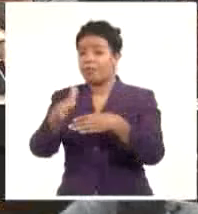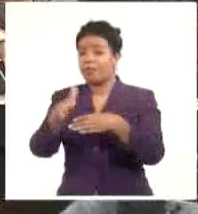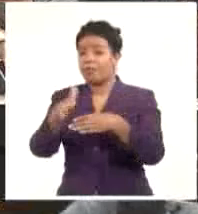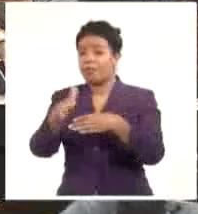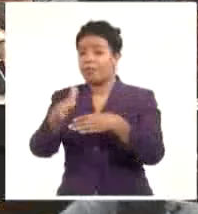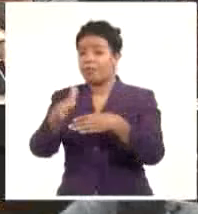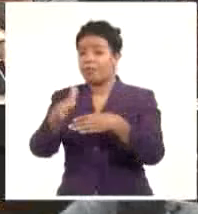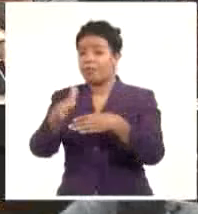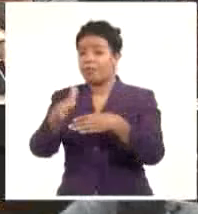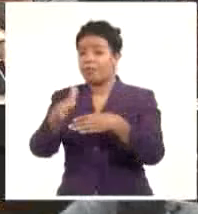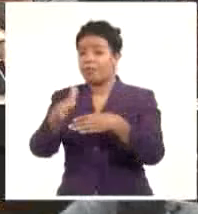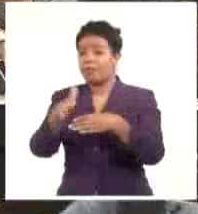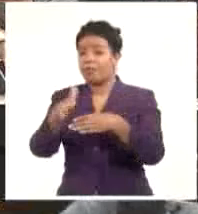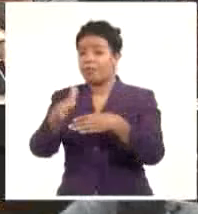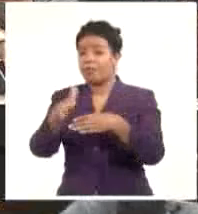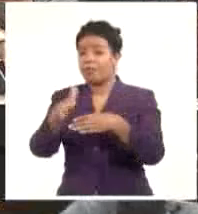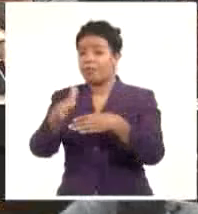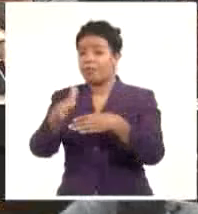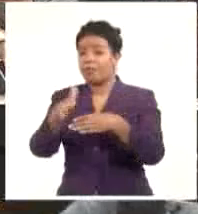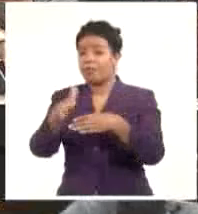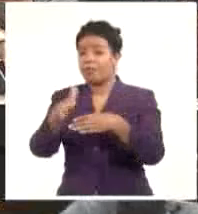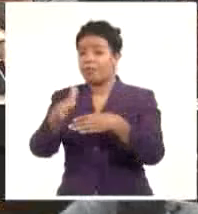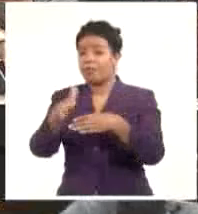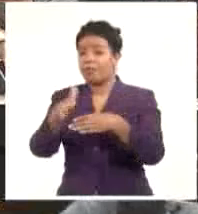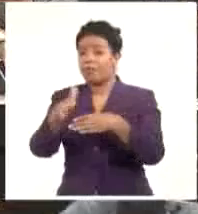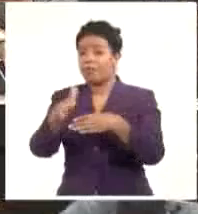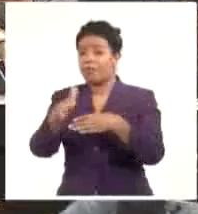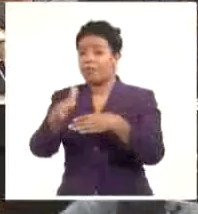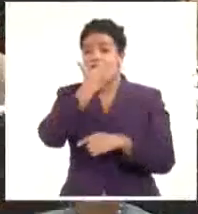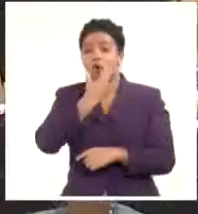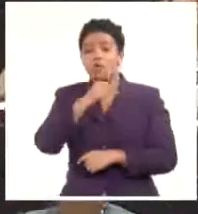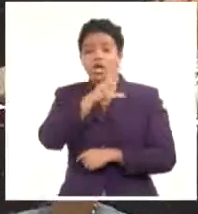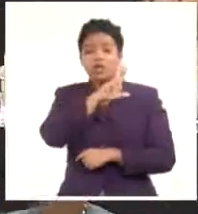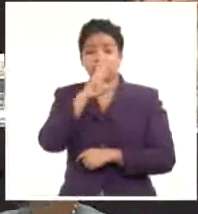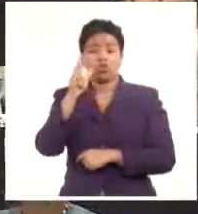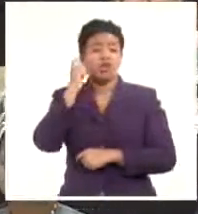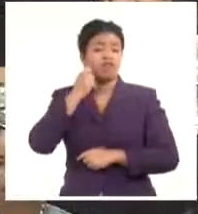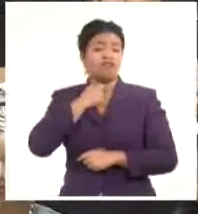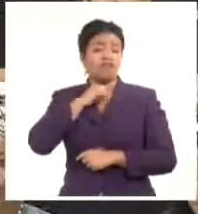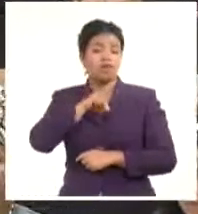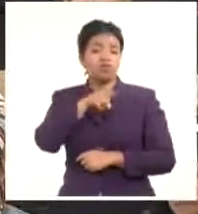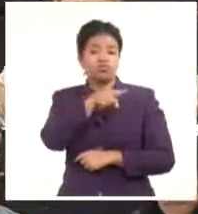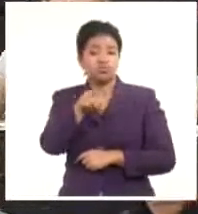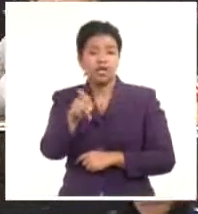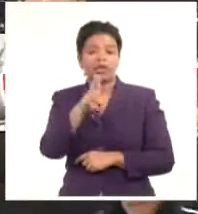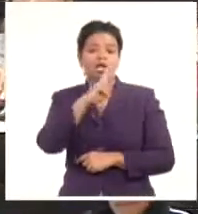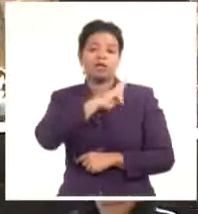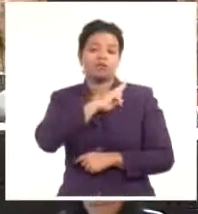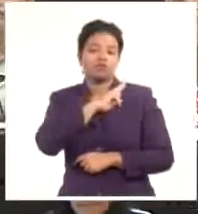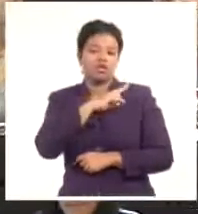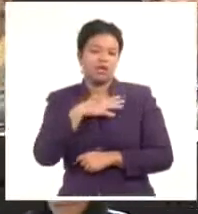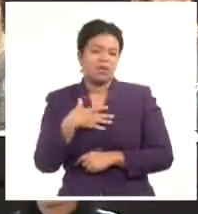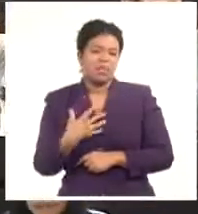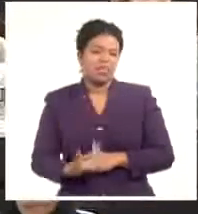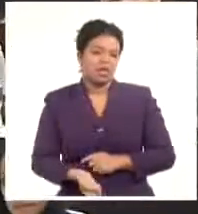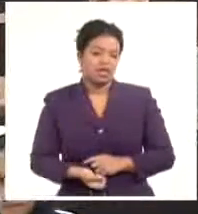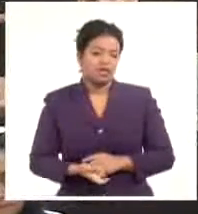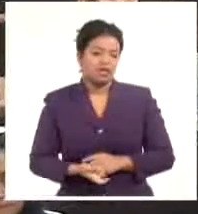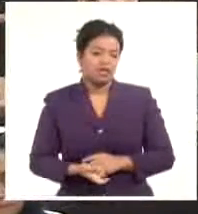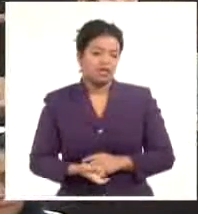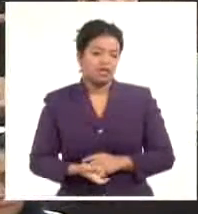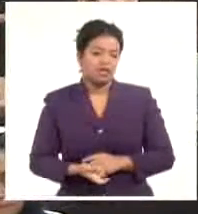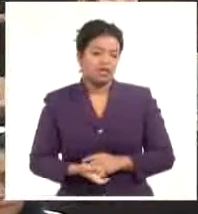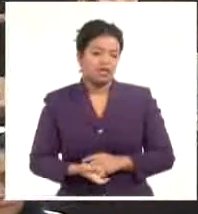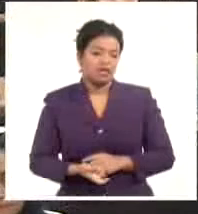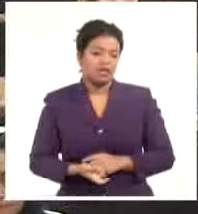y el virtual. Ustedes, los jóvenes revolucionarios de la FEU, son los encargados de modernizar la revolución